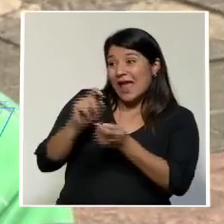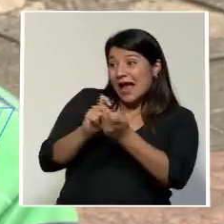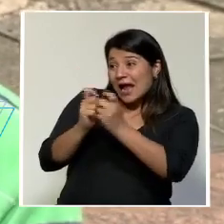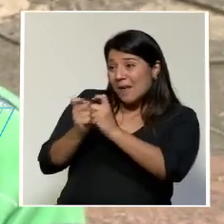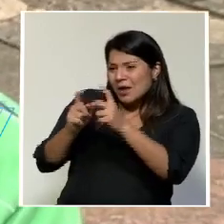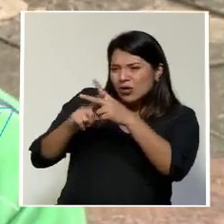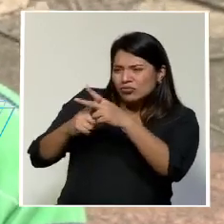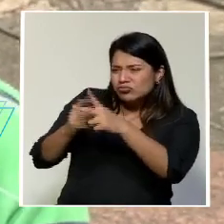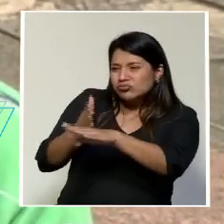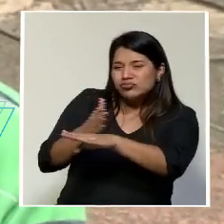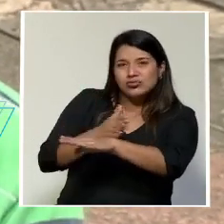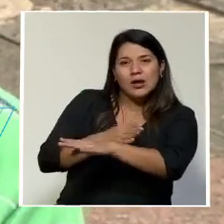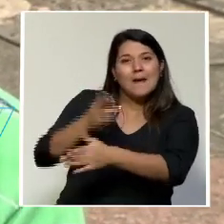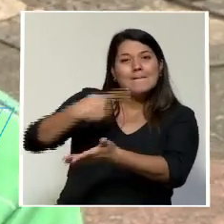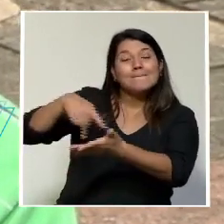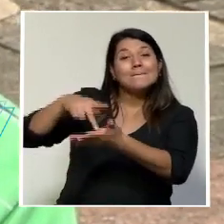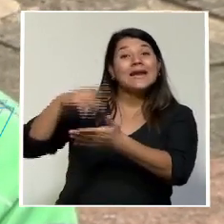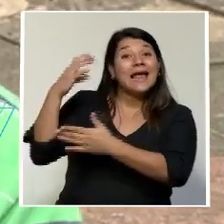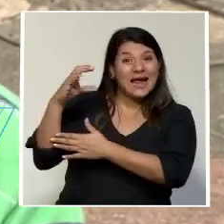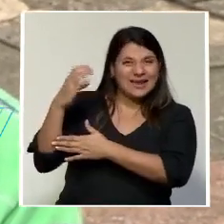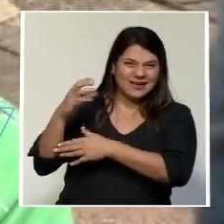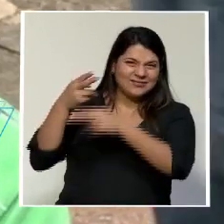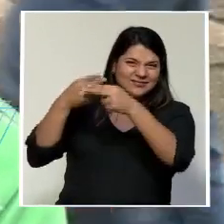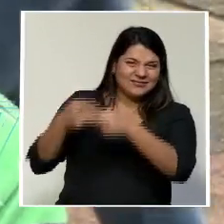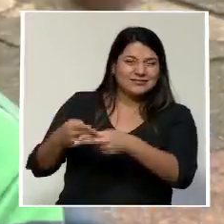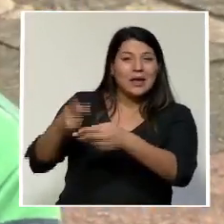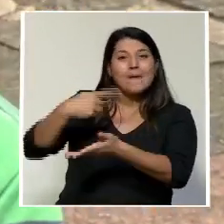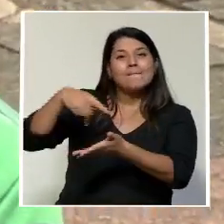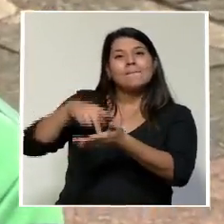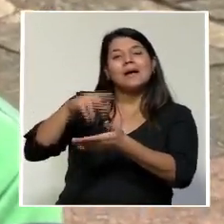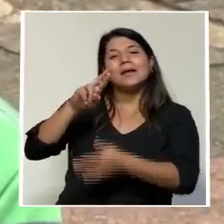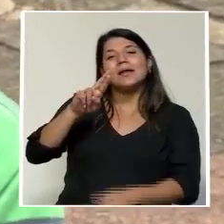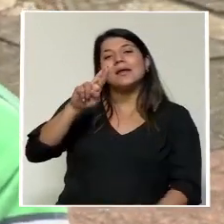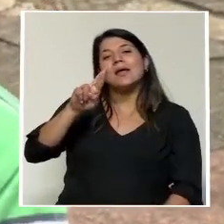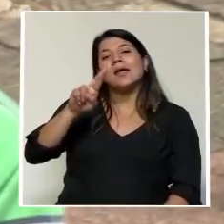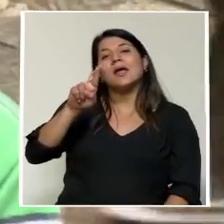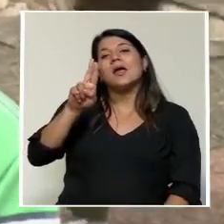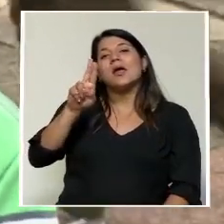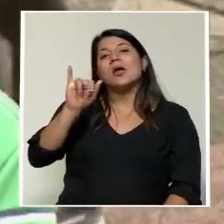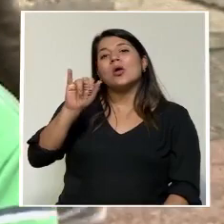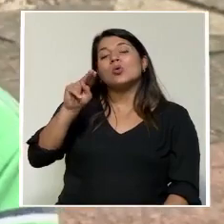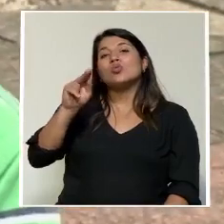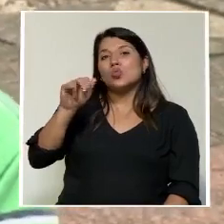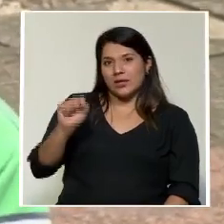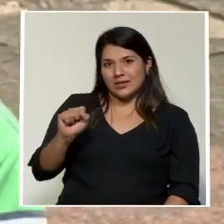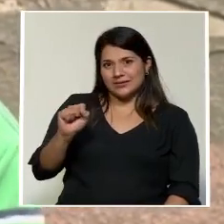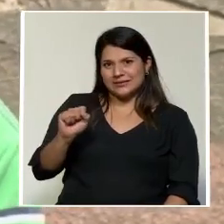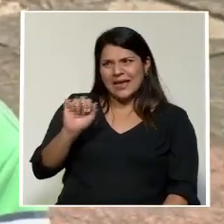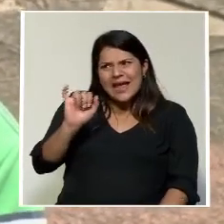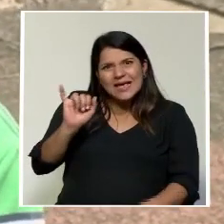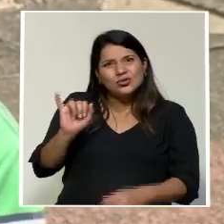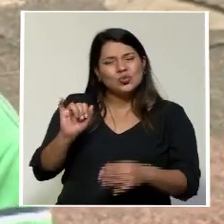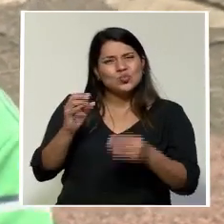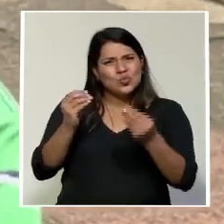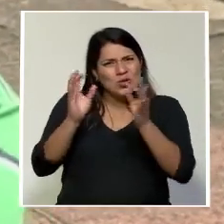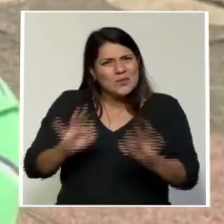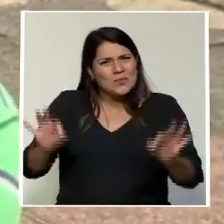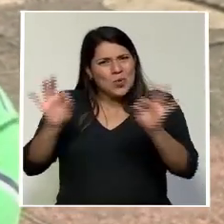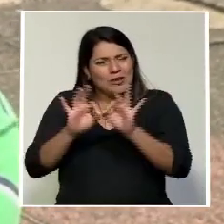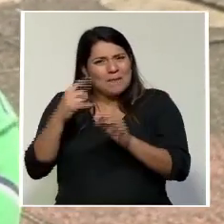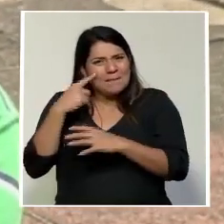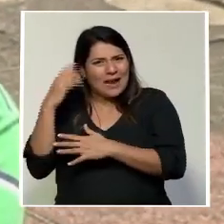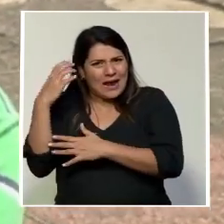lo que llamamos el Parque de las Ruinas, porque ahí es un monumento que sería histórico para la provincia, más ahora tratándose